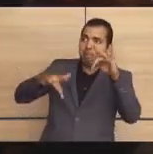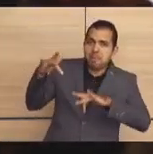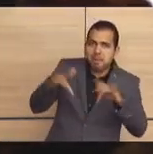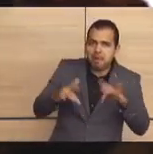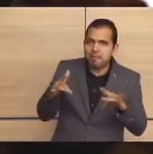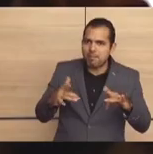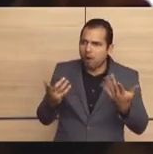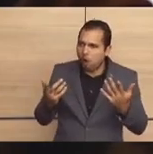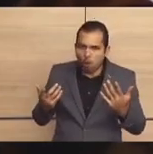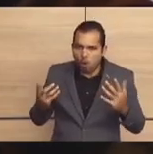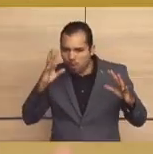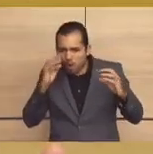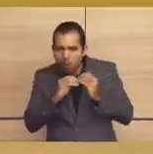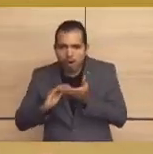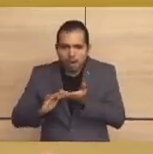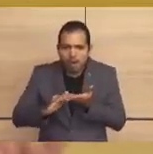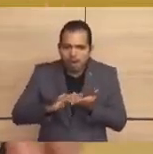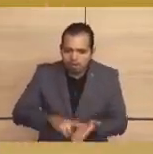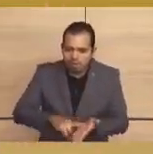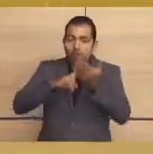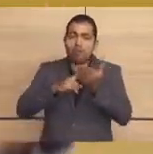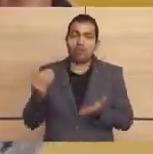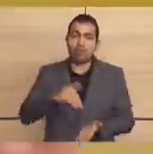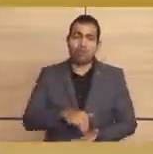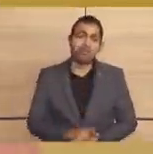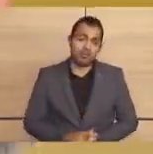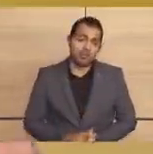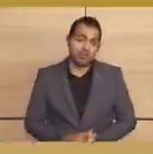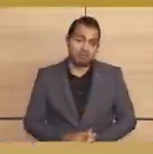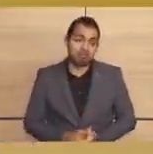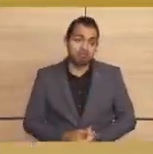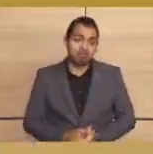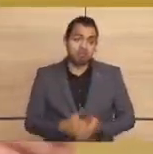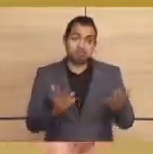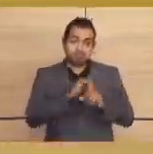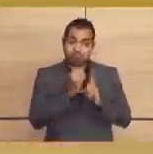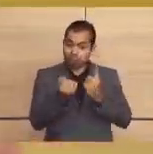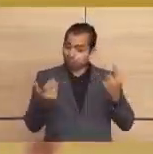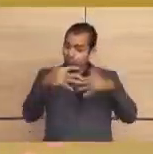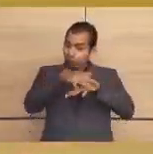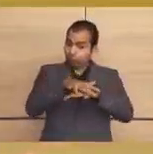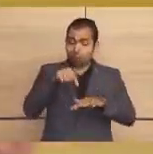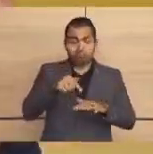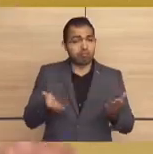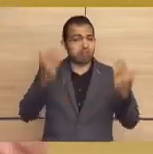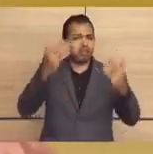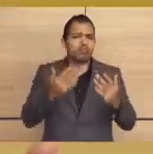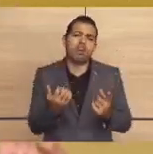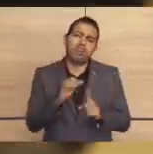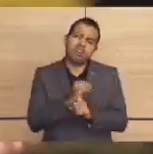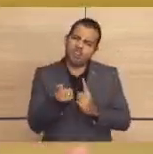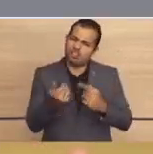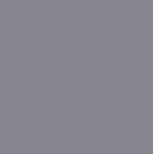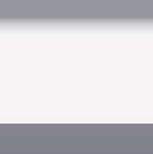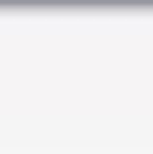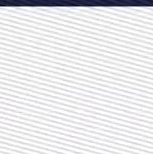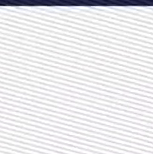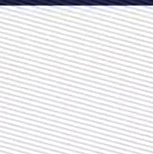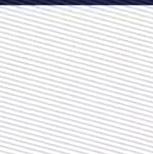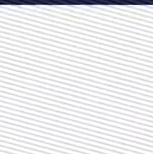podemos continuar ignorando, continuar diciendo es que las redes, no, es que las redes sociales, el internet, se pueden utilizar a